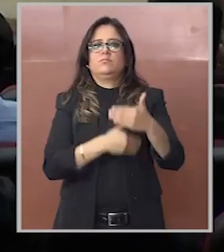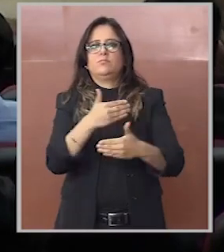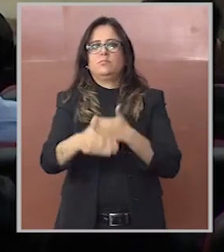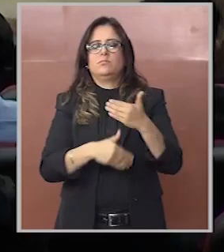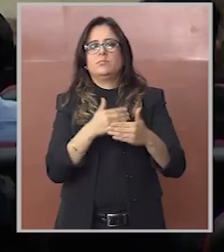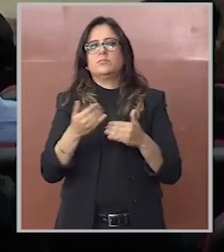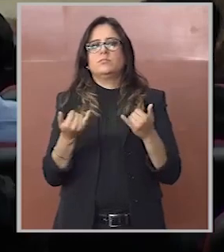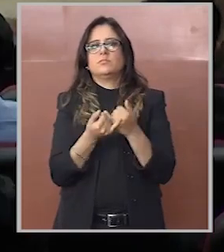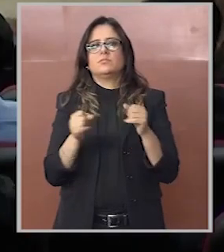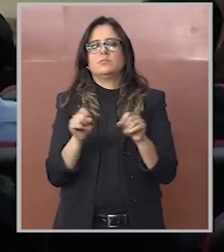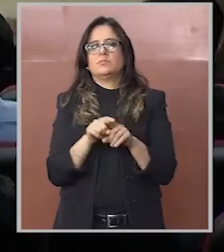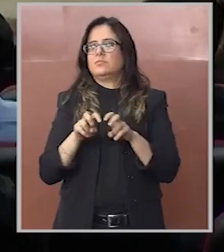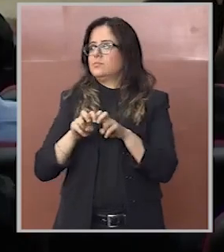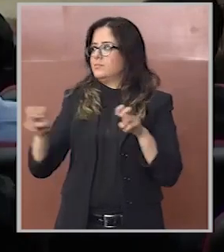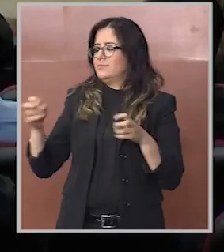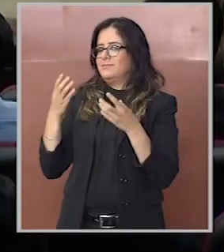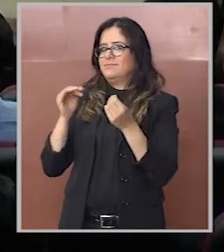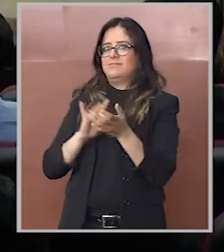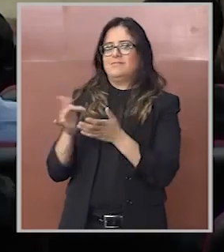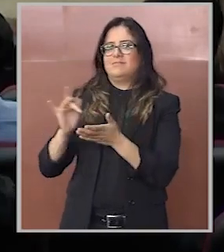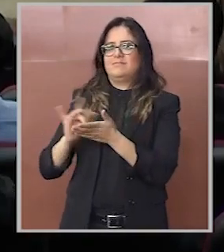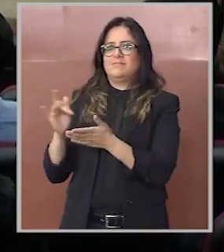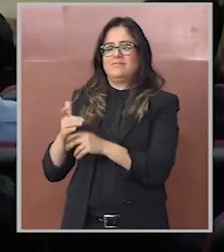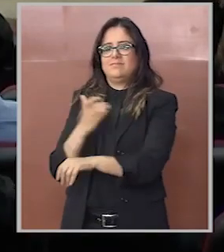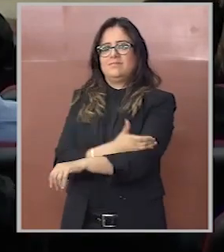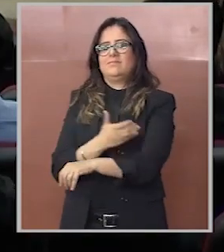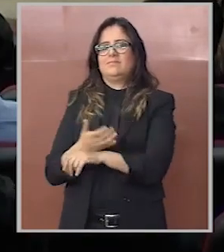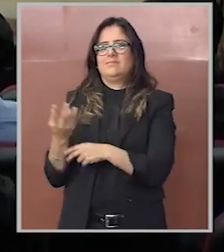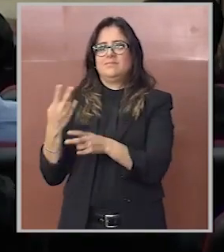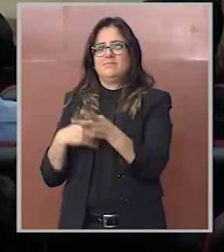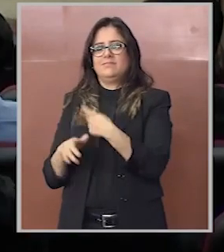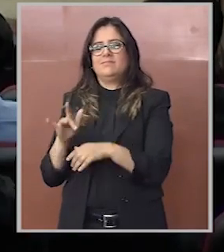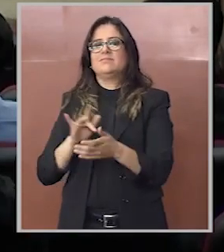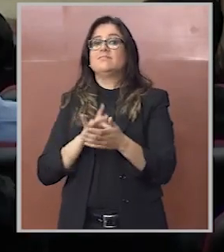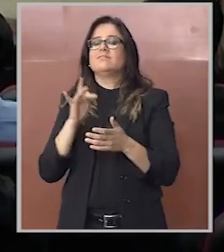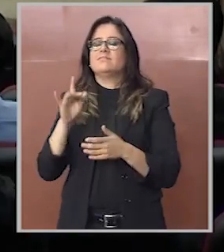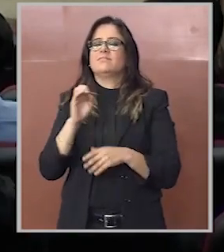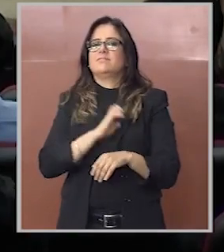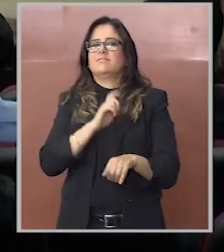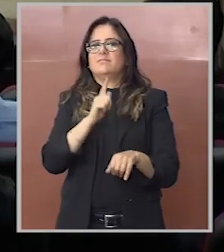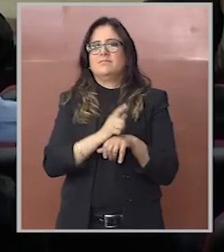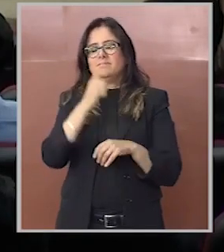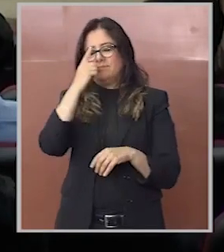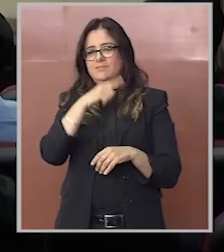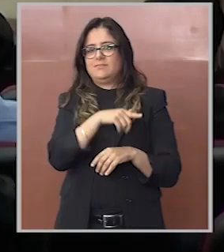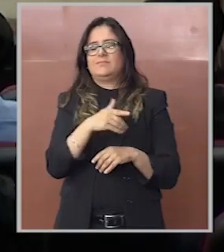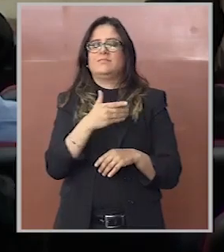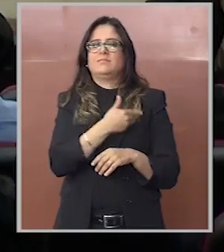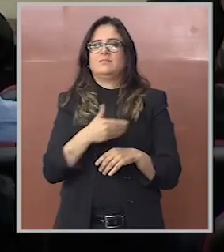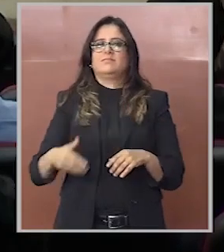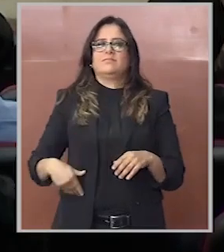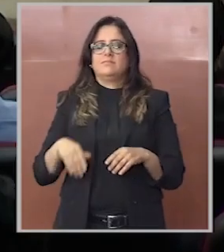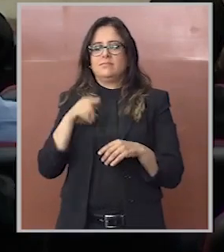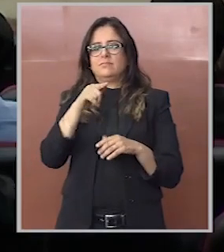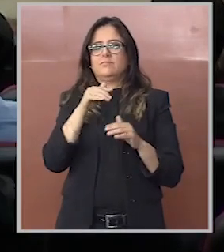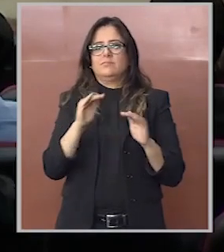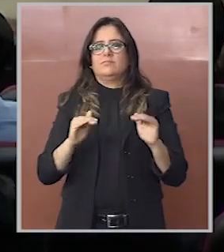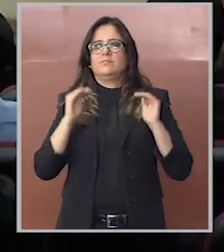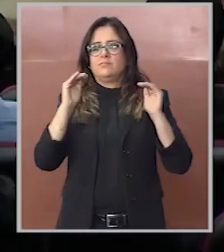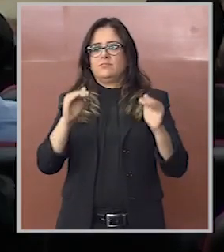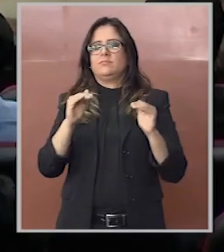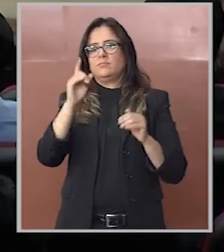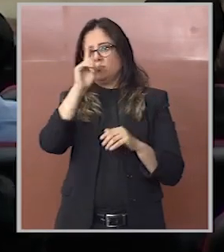un agradecimiento muy especial a la ministra presidenta Norma piña Hernández y a las consejeras y consejeros Mónica López Benítez Alejandro Sergio González